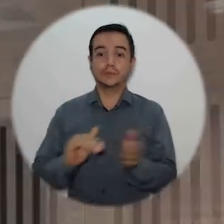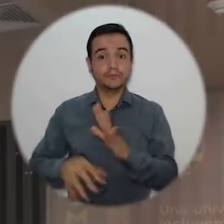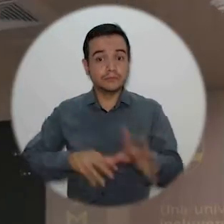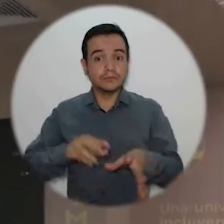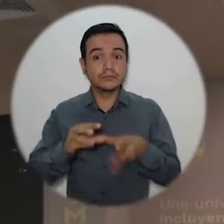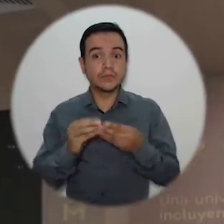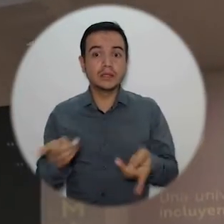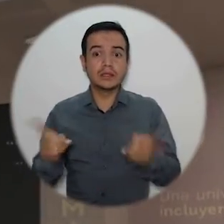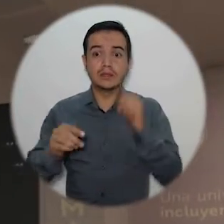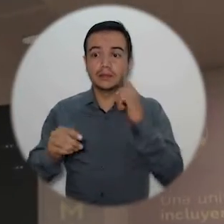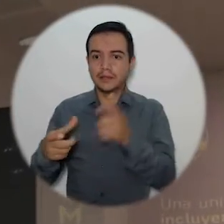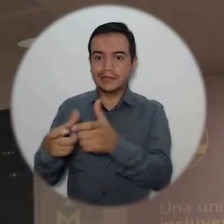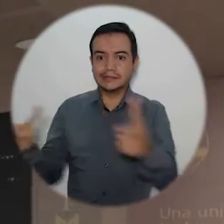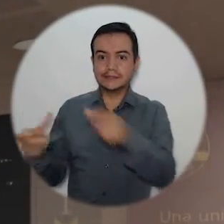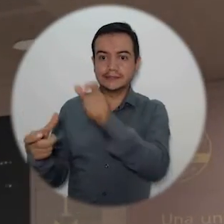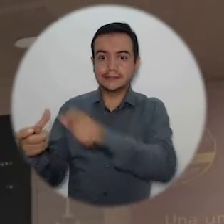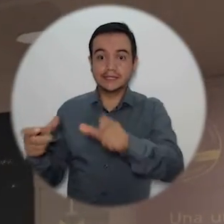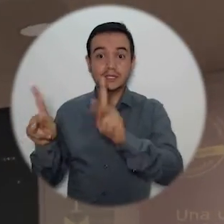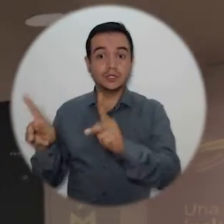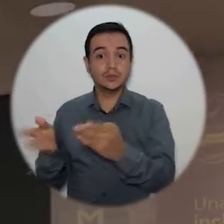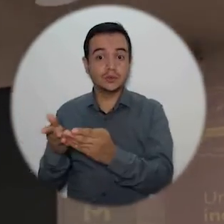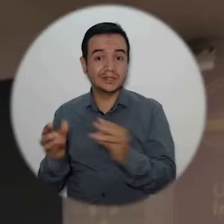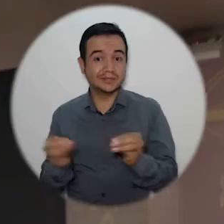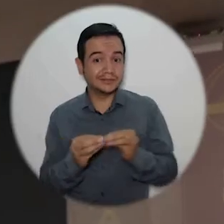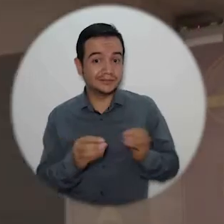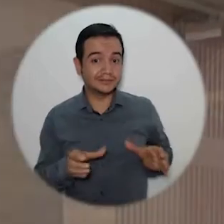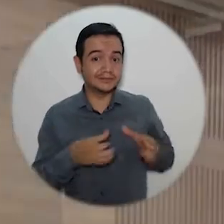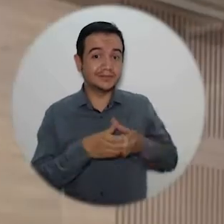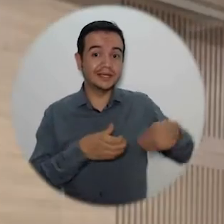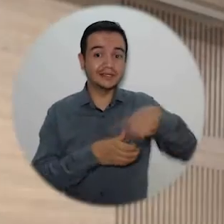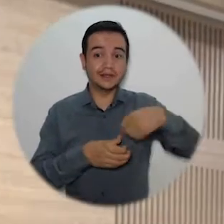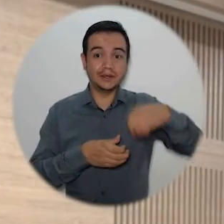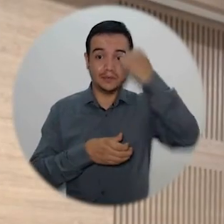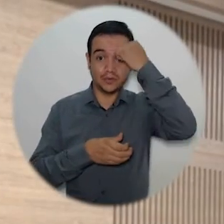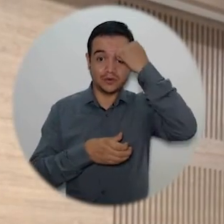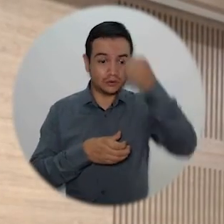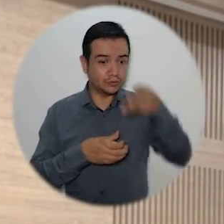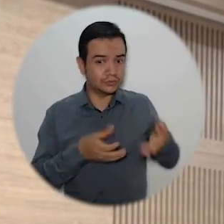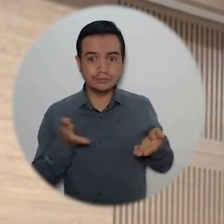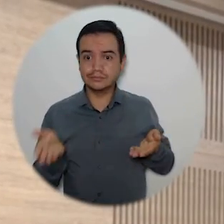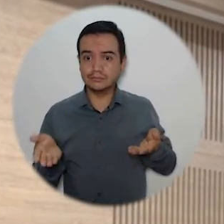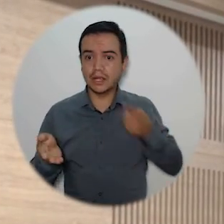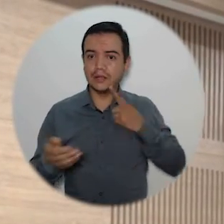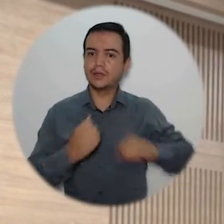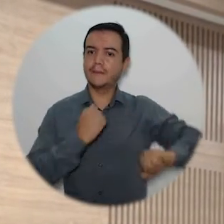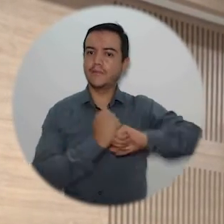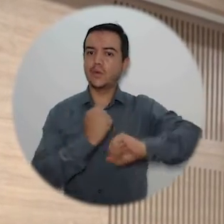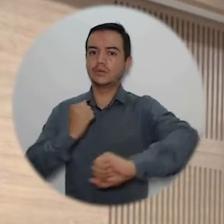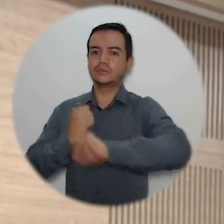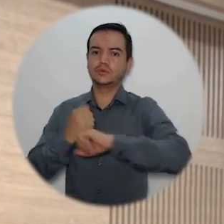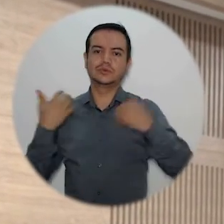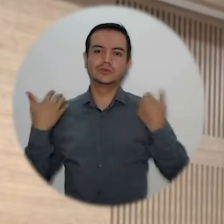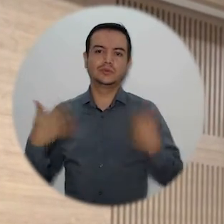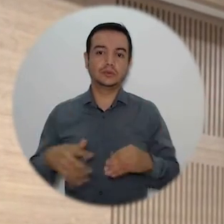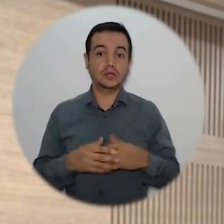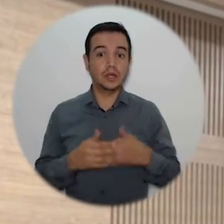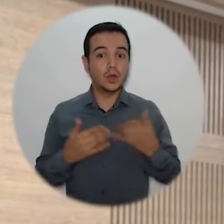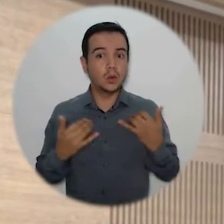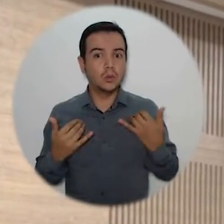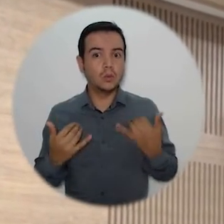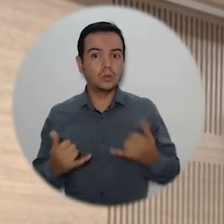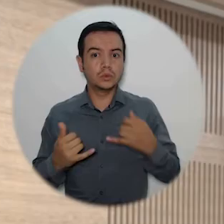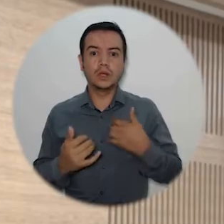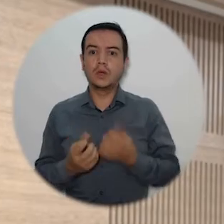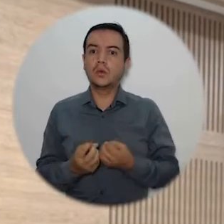la gran participación. Agradecemos al estamento estudiantil y de docentes su participación,